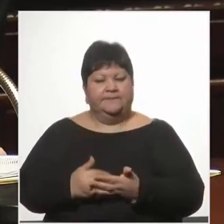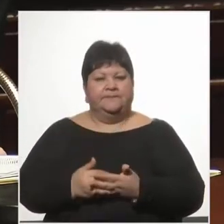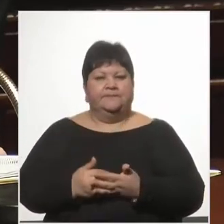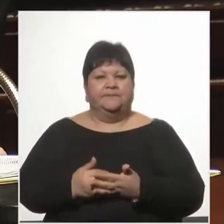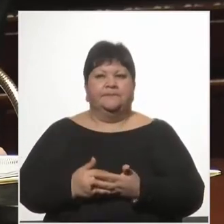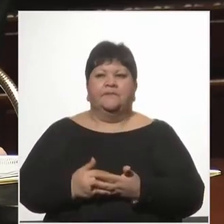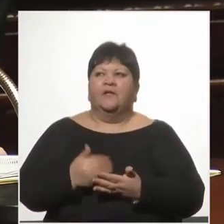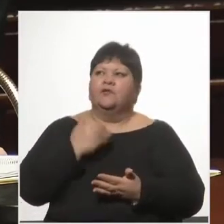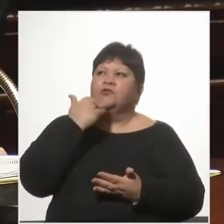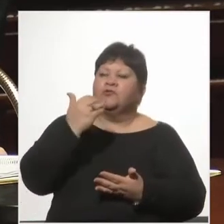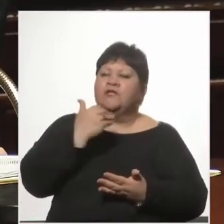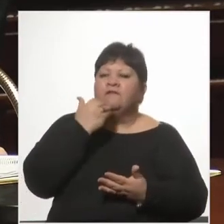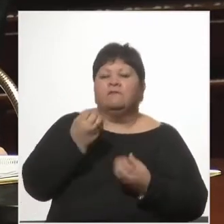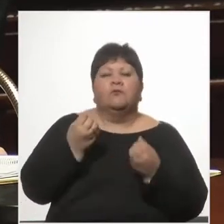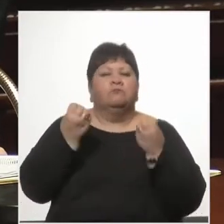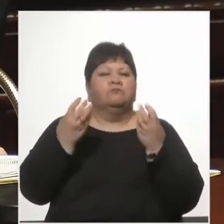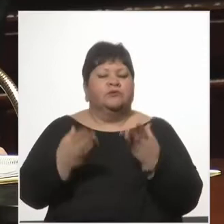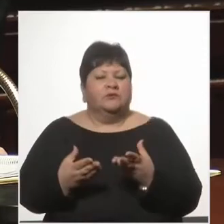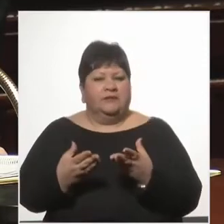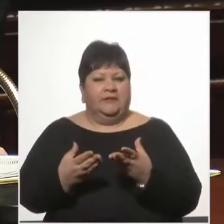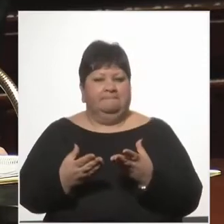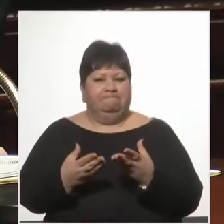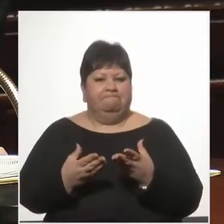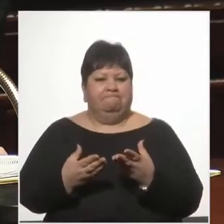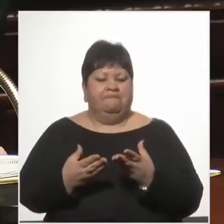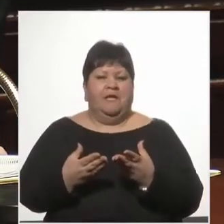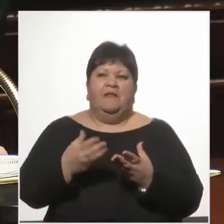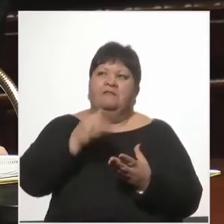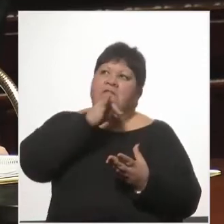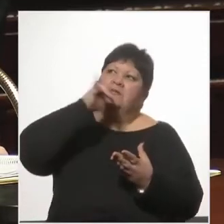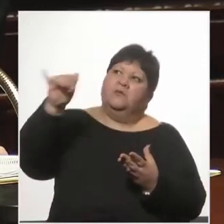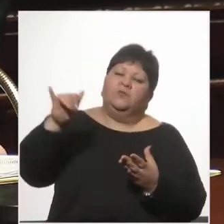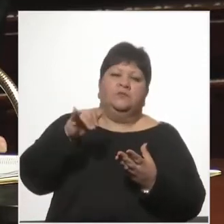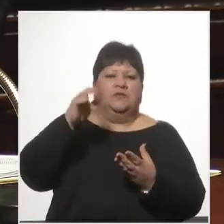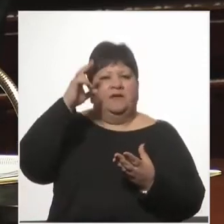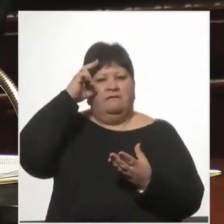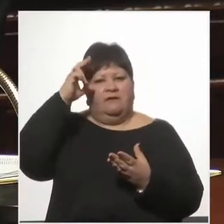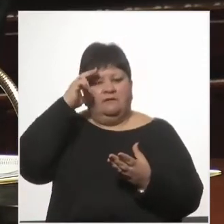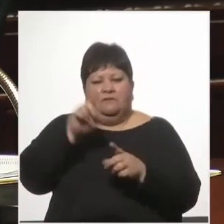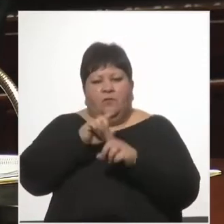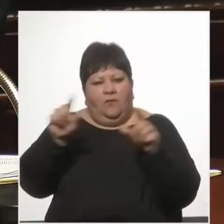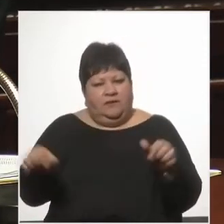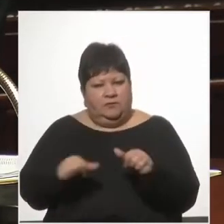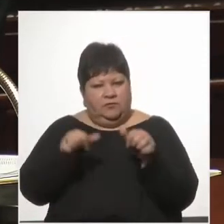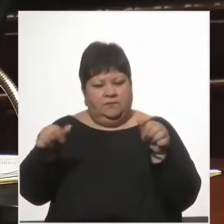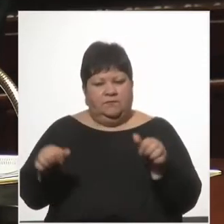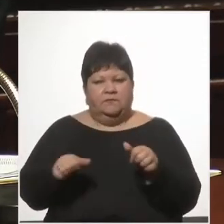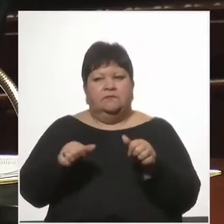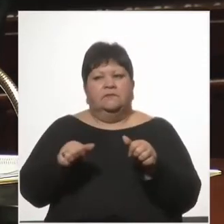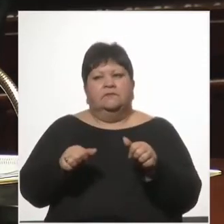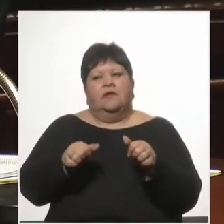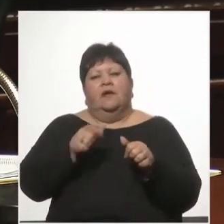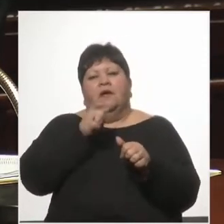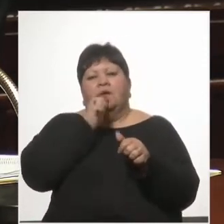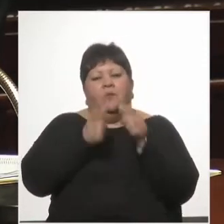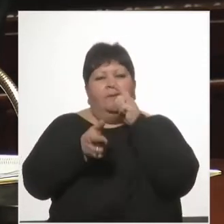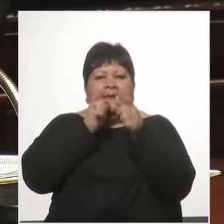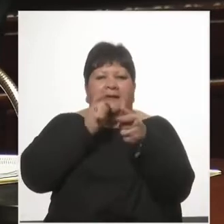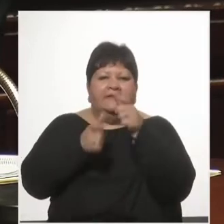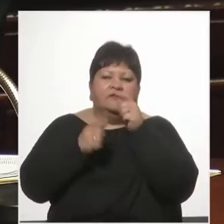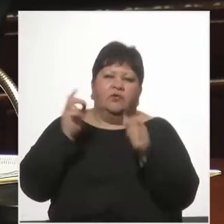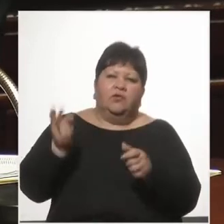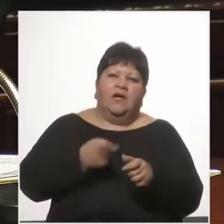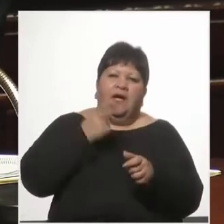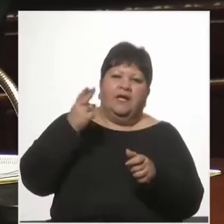Desconocemos la razón por la cual el doctor Vázquez no realizó la denuncia, mucho tiempo antes. Se escucharon argumentos muy insólitos,